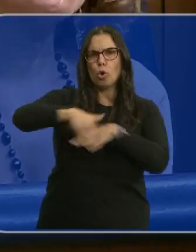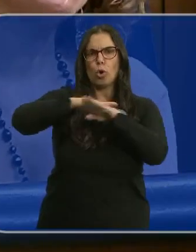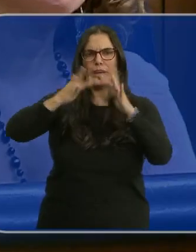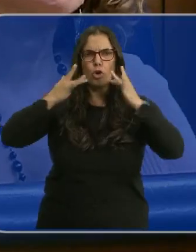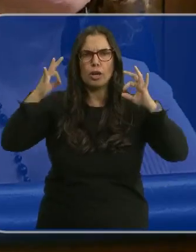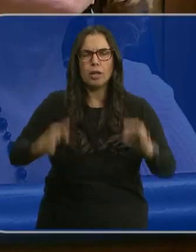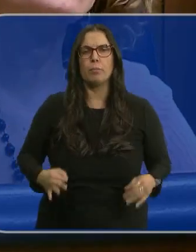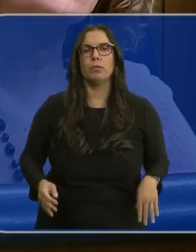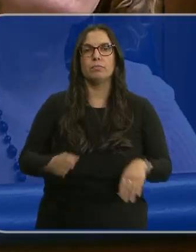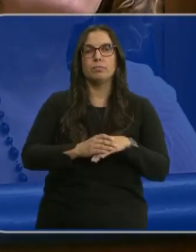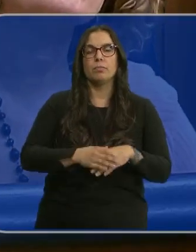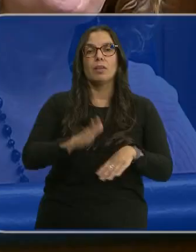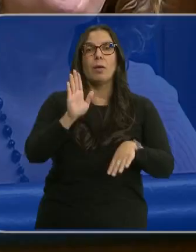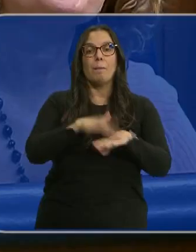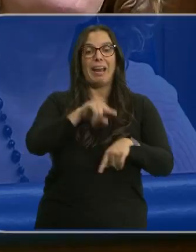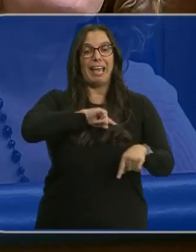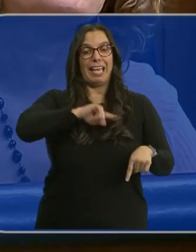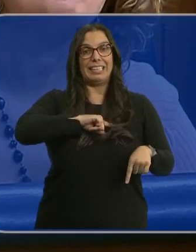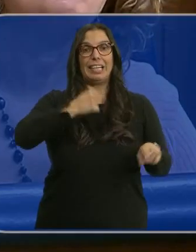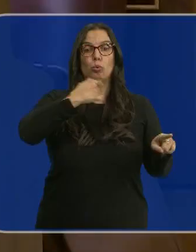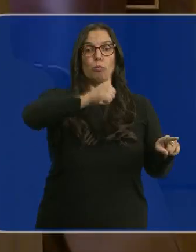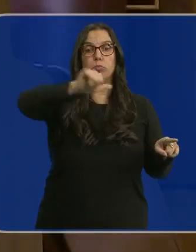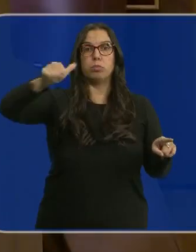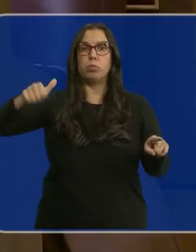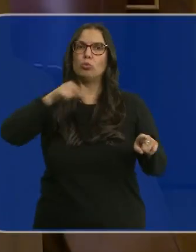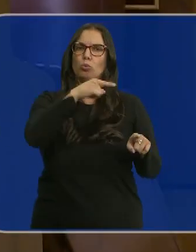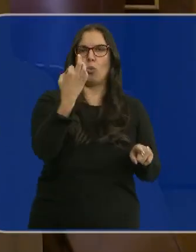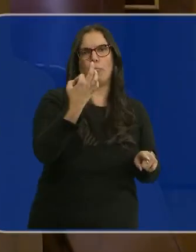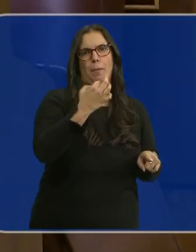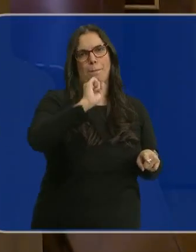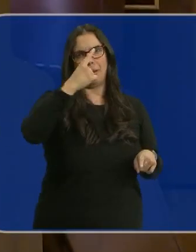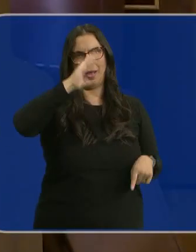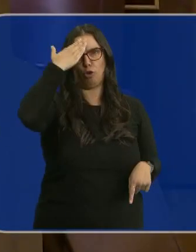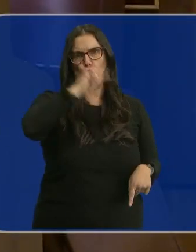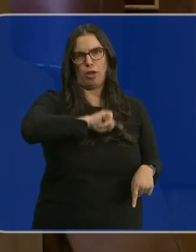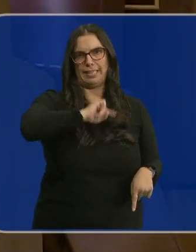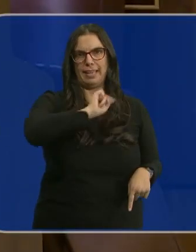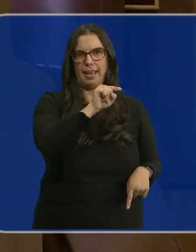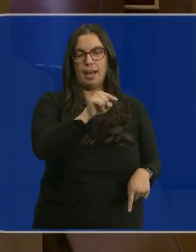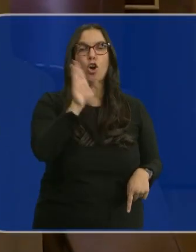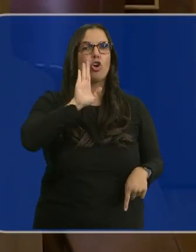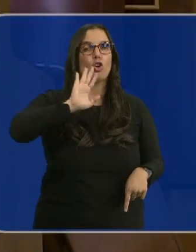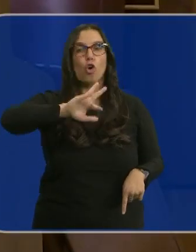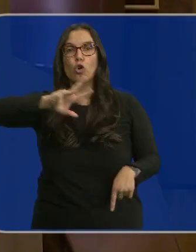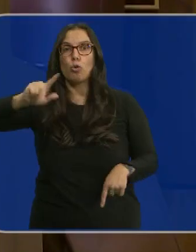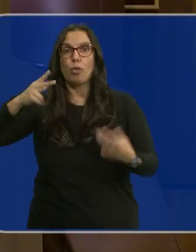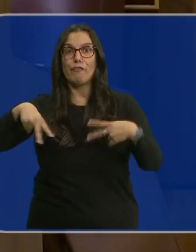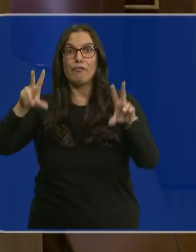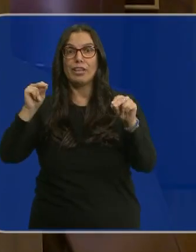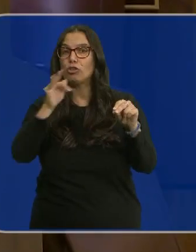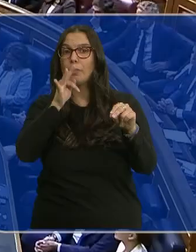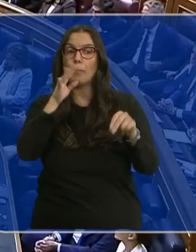limpio. Para repartir carnés de moralidad, renueve primero el suyo. La corrupción no se ha ido porque usted está